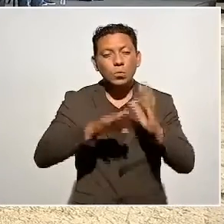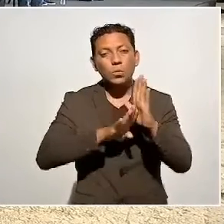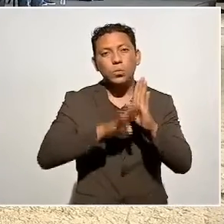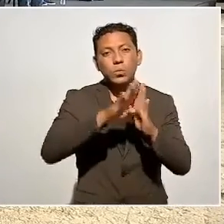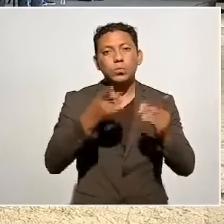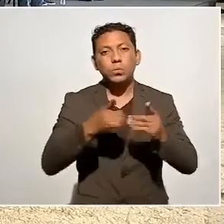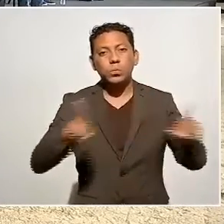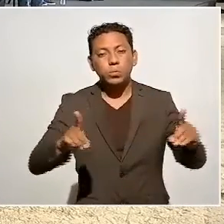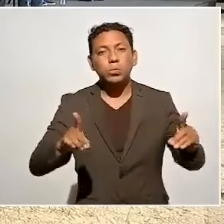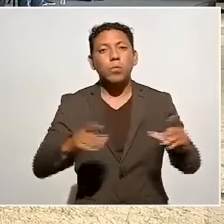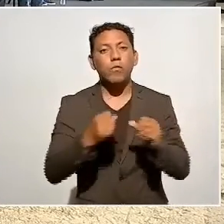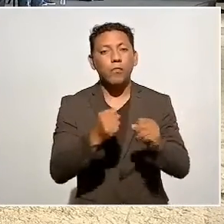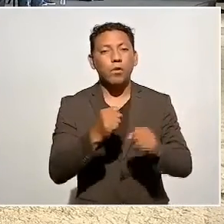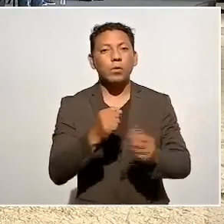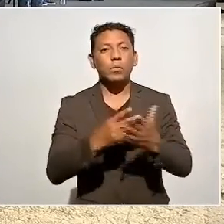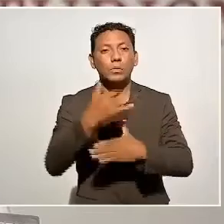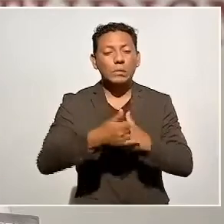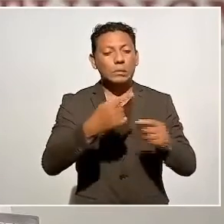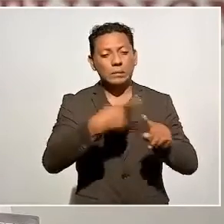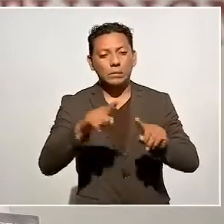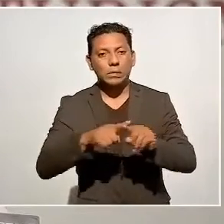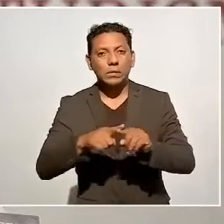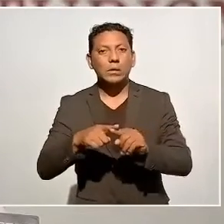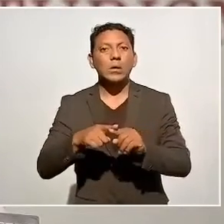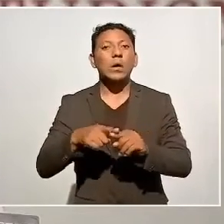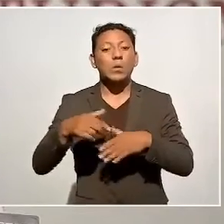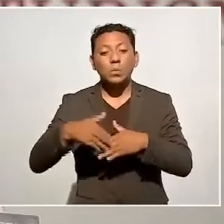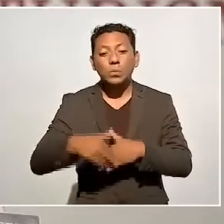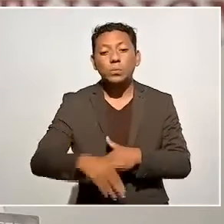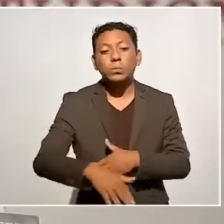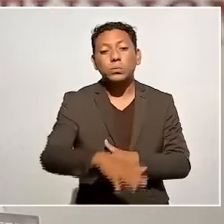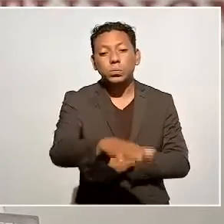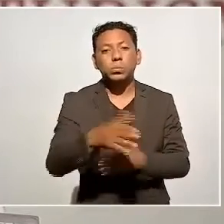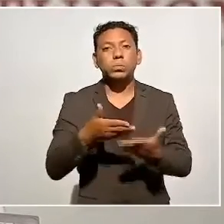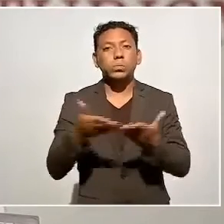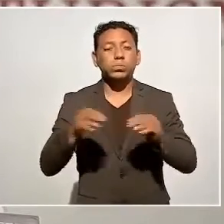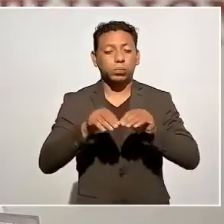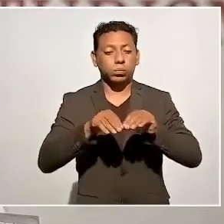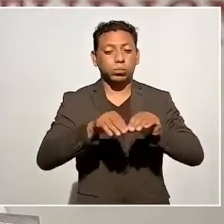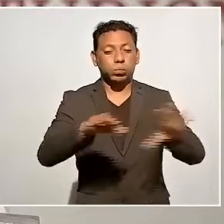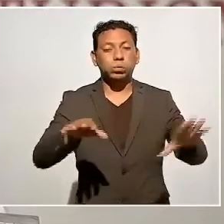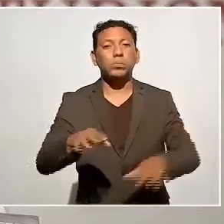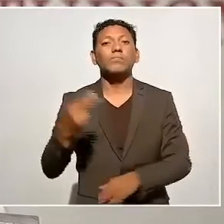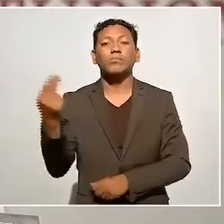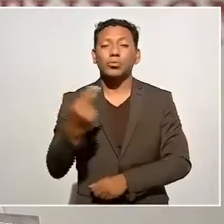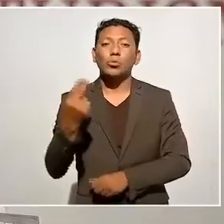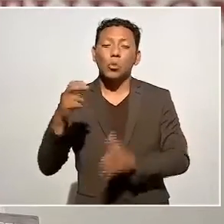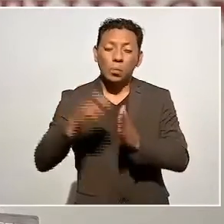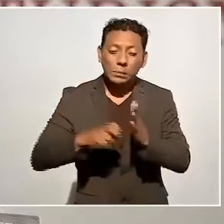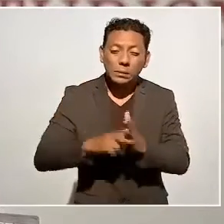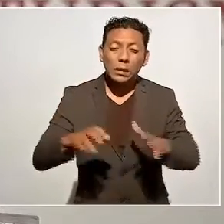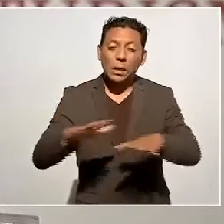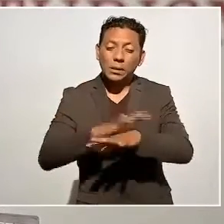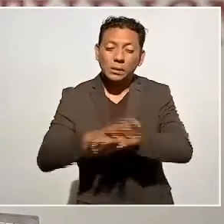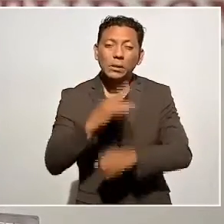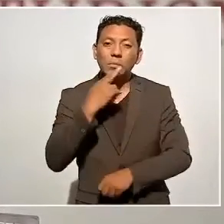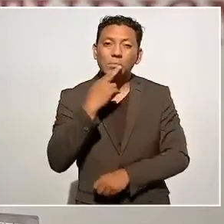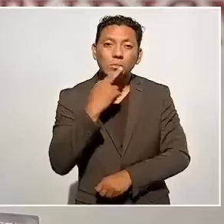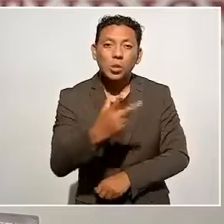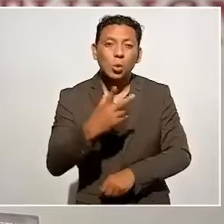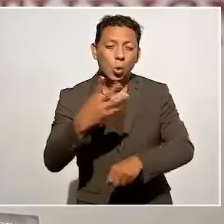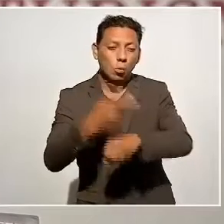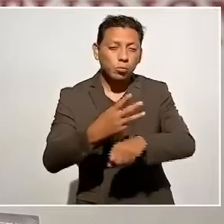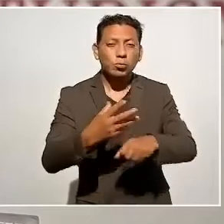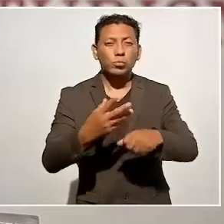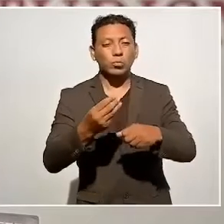el desarrollo sostenido. En periodos de expansión es indispensable mejorar y poder ampliar la infraestructura